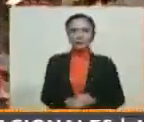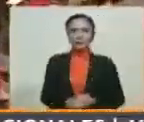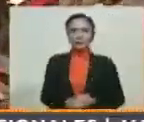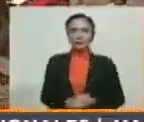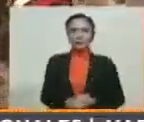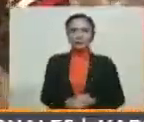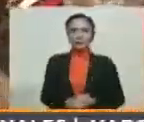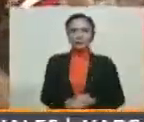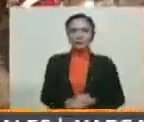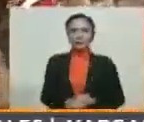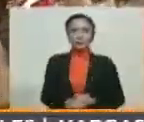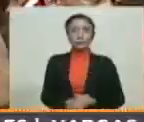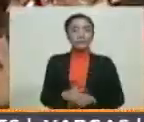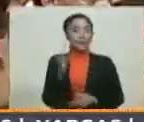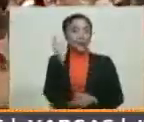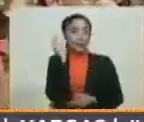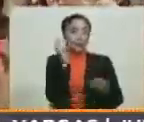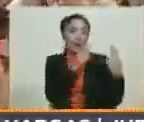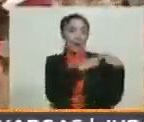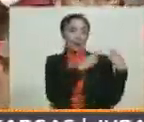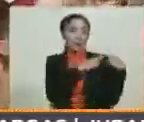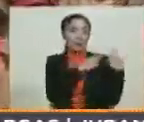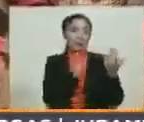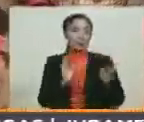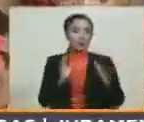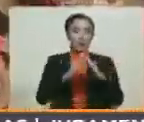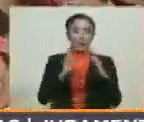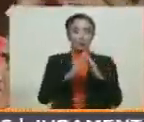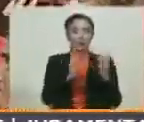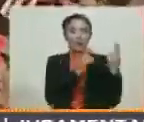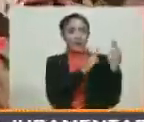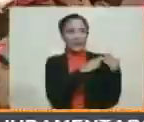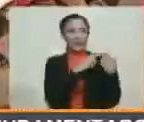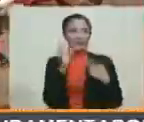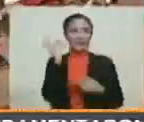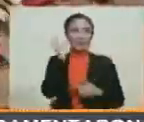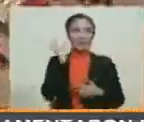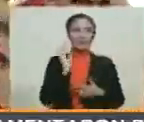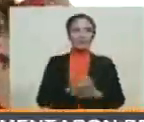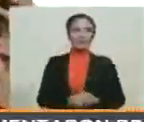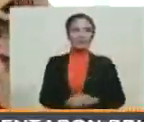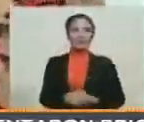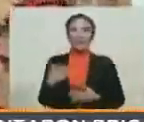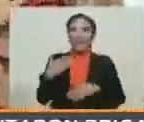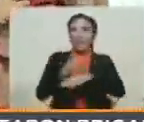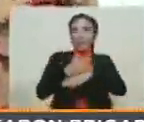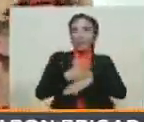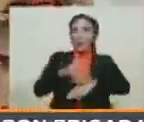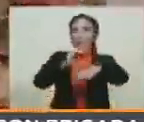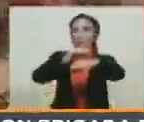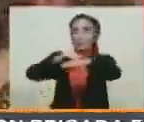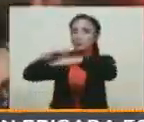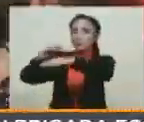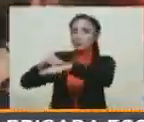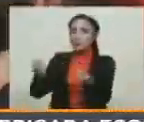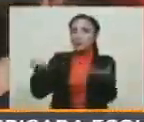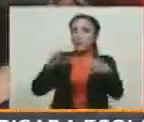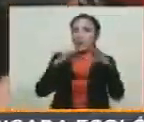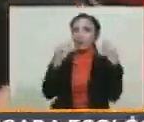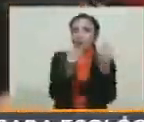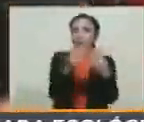se levanta la mujer es la que manda se levanta temprano despierta toda la familia